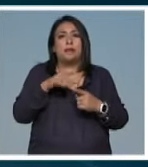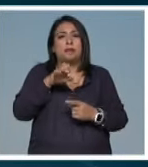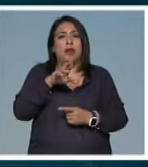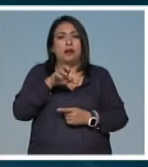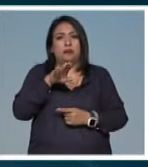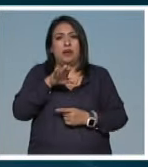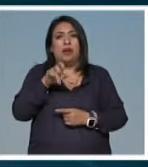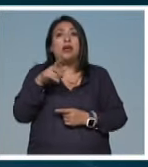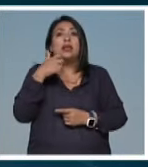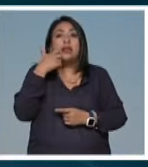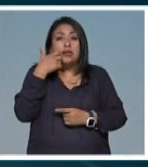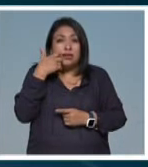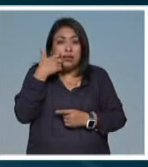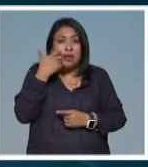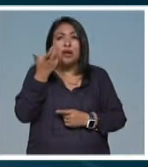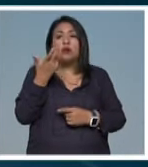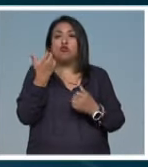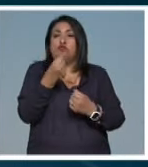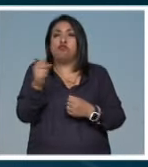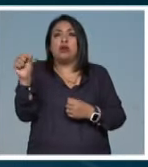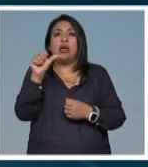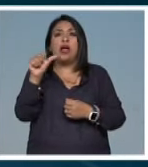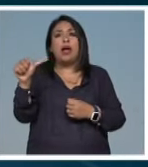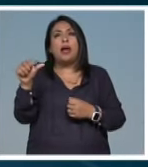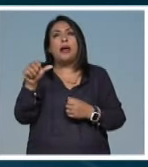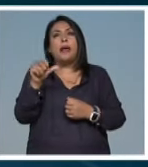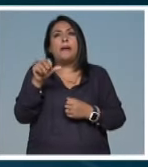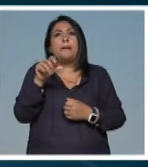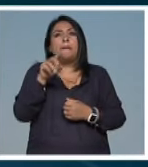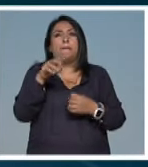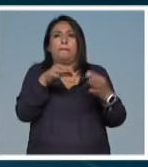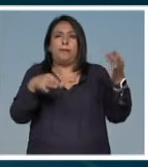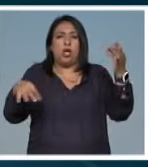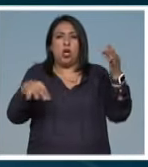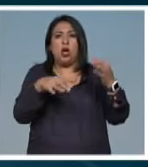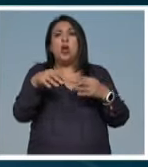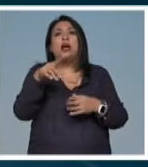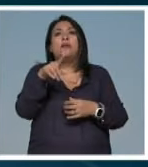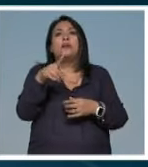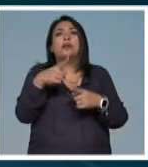Marais de ser un gran intérprete de la viola da gamba, una